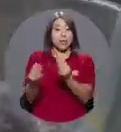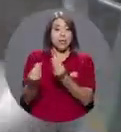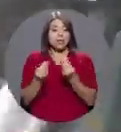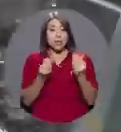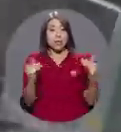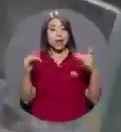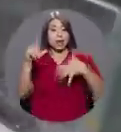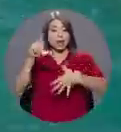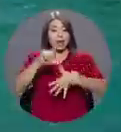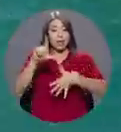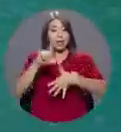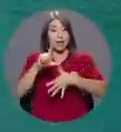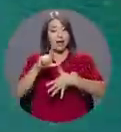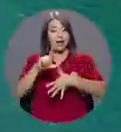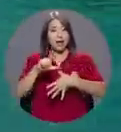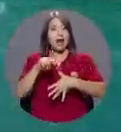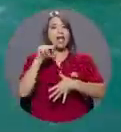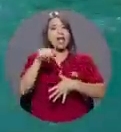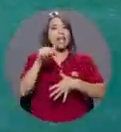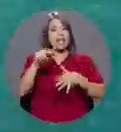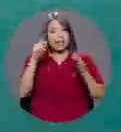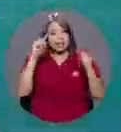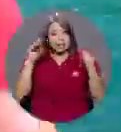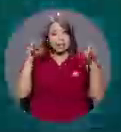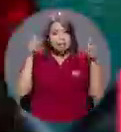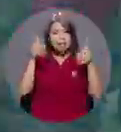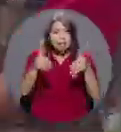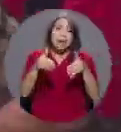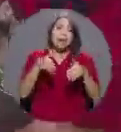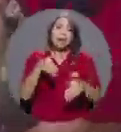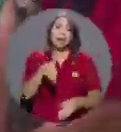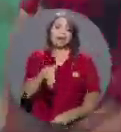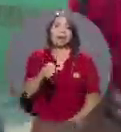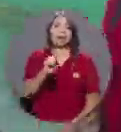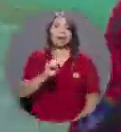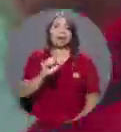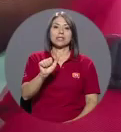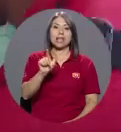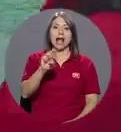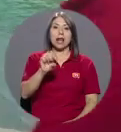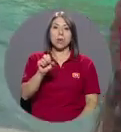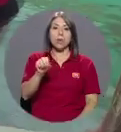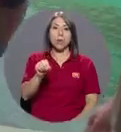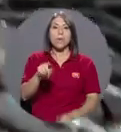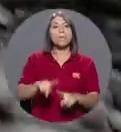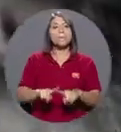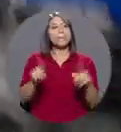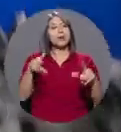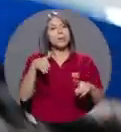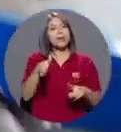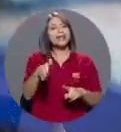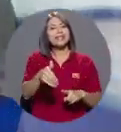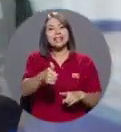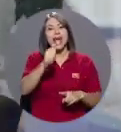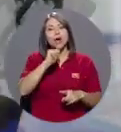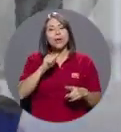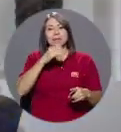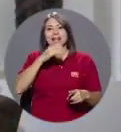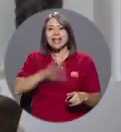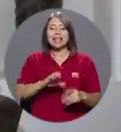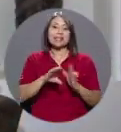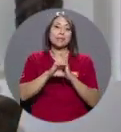mayor productor de Latinoamérica y está dedicada a la producción de salmón, pero peces de aguas